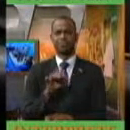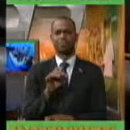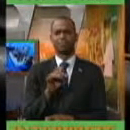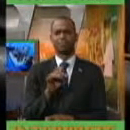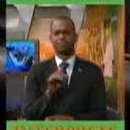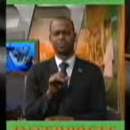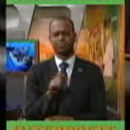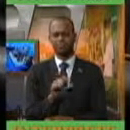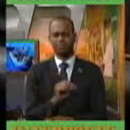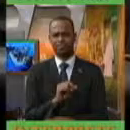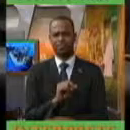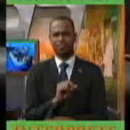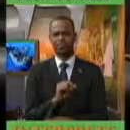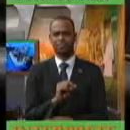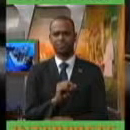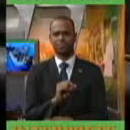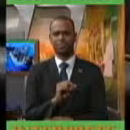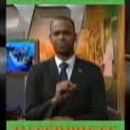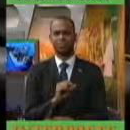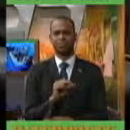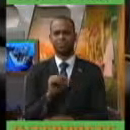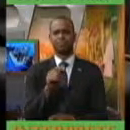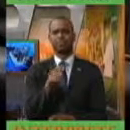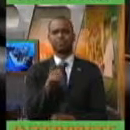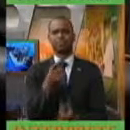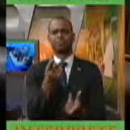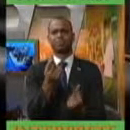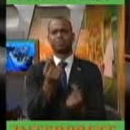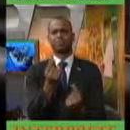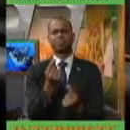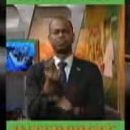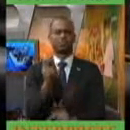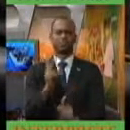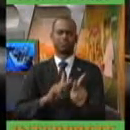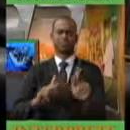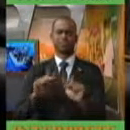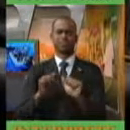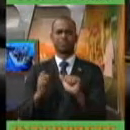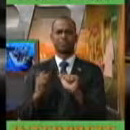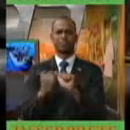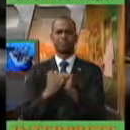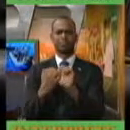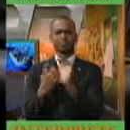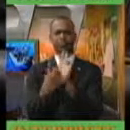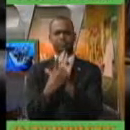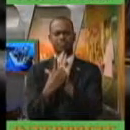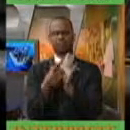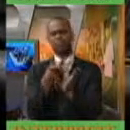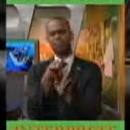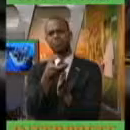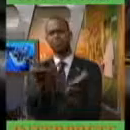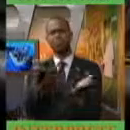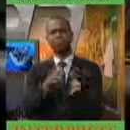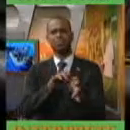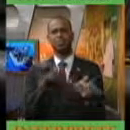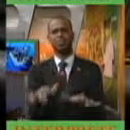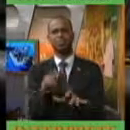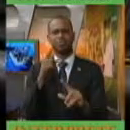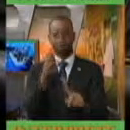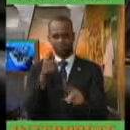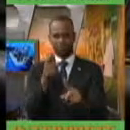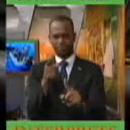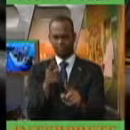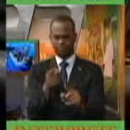Concretamente, ¿qué hacen ustedes con las personas que tienen algún tipo de discapacidad para lograr